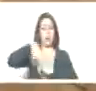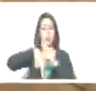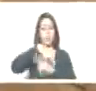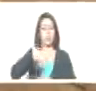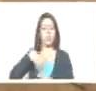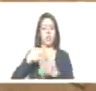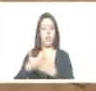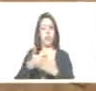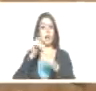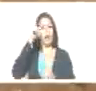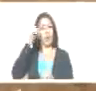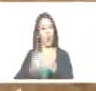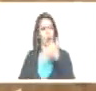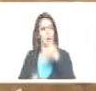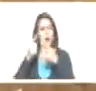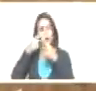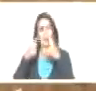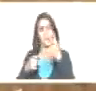últimas consecuencias.